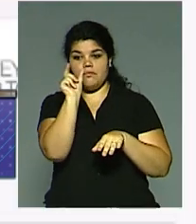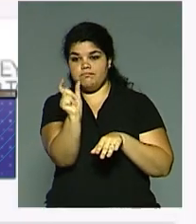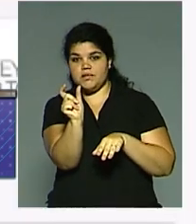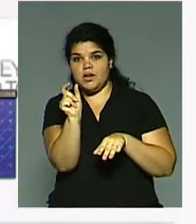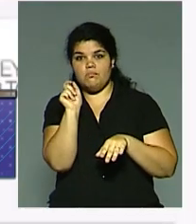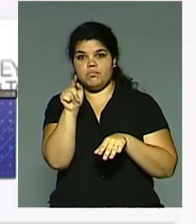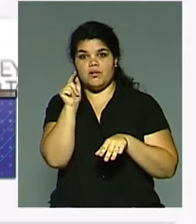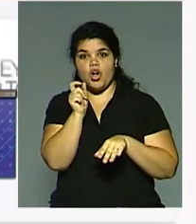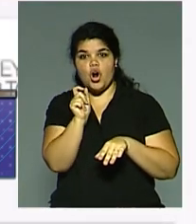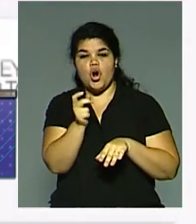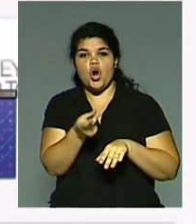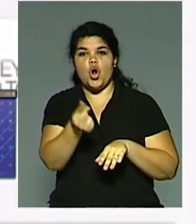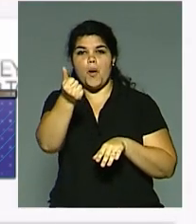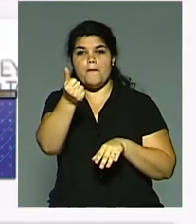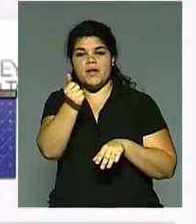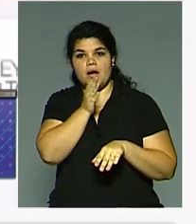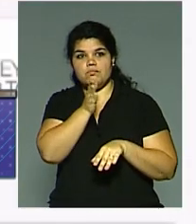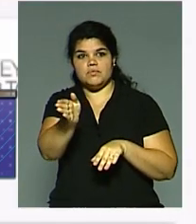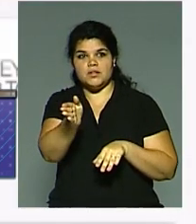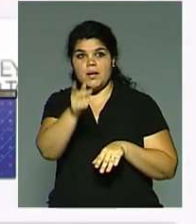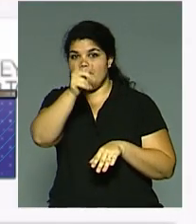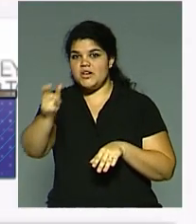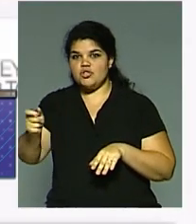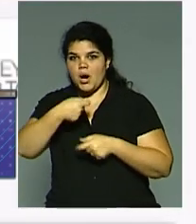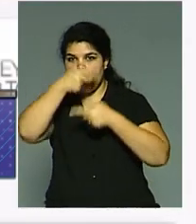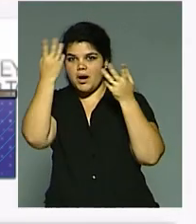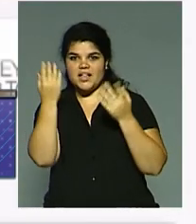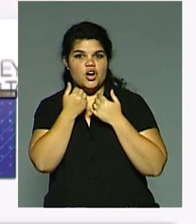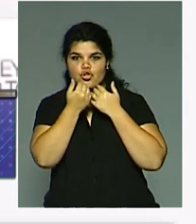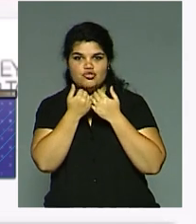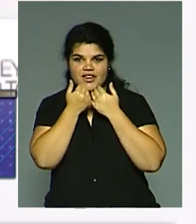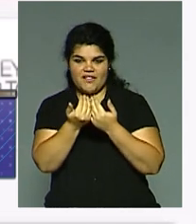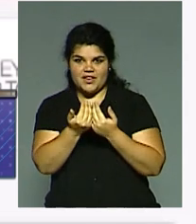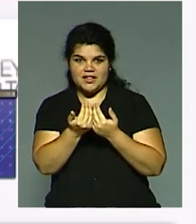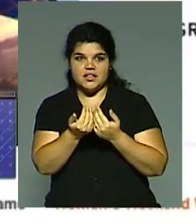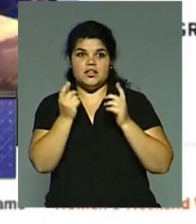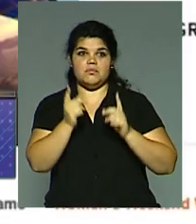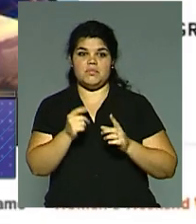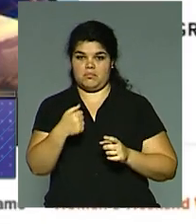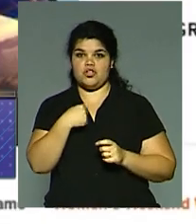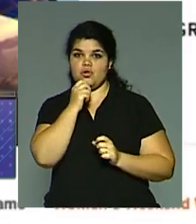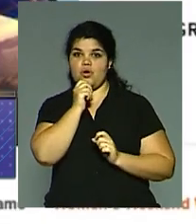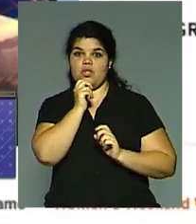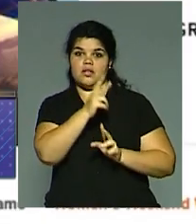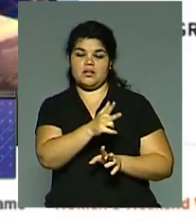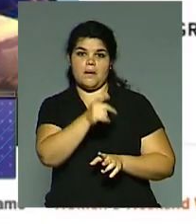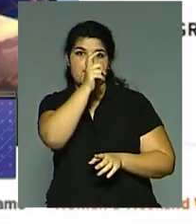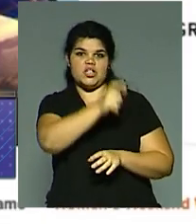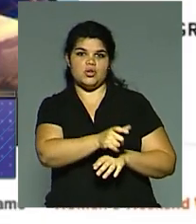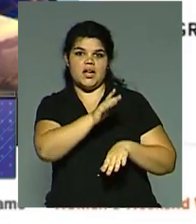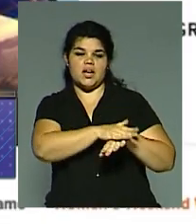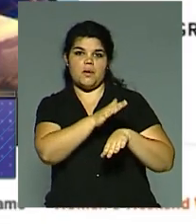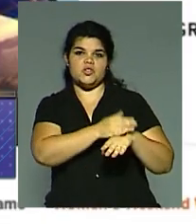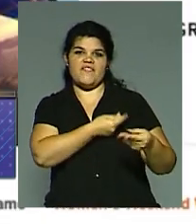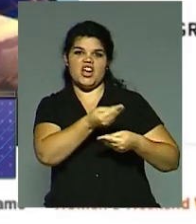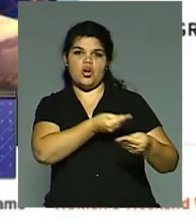que cualquier persona común y corriente no sabe hacerlo. Y a veces, de hecho, yo tengo que confesar, tuve que preguntarle a mi contador, porque la verdad que no